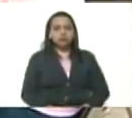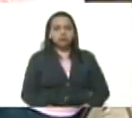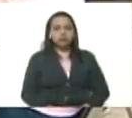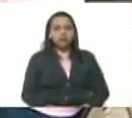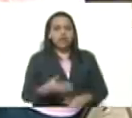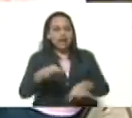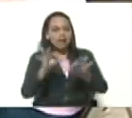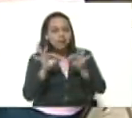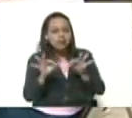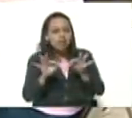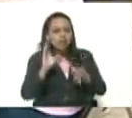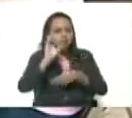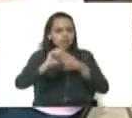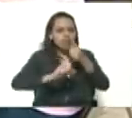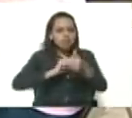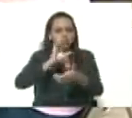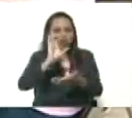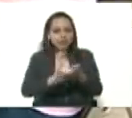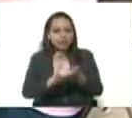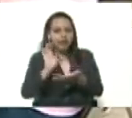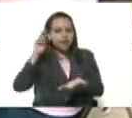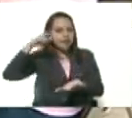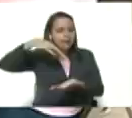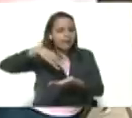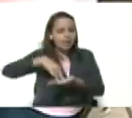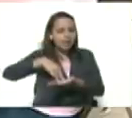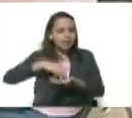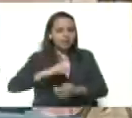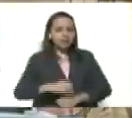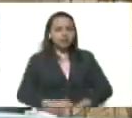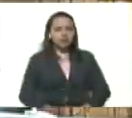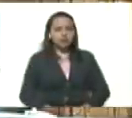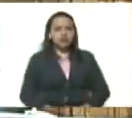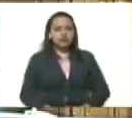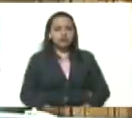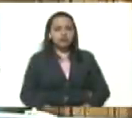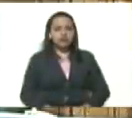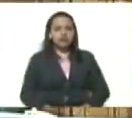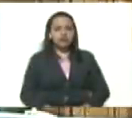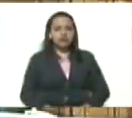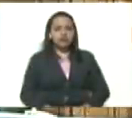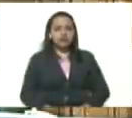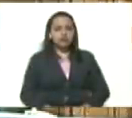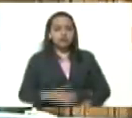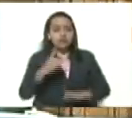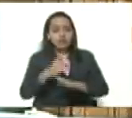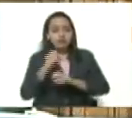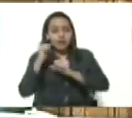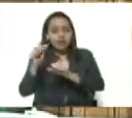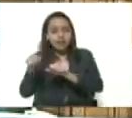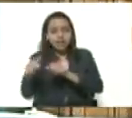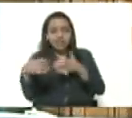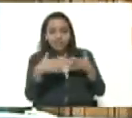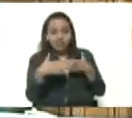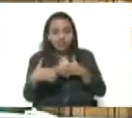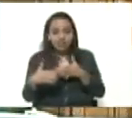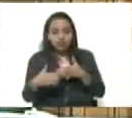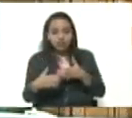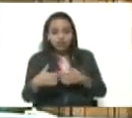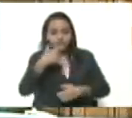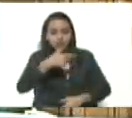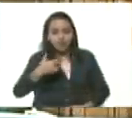particularmente al pueblo de Caracas, Miranda. Vamos dando esta batalla, mire, y cuando uno se pone